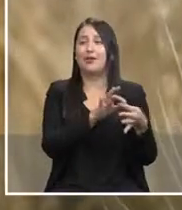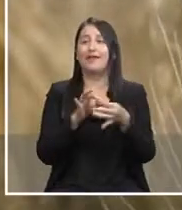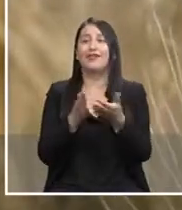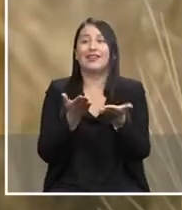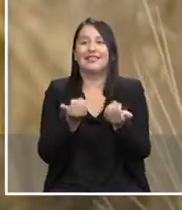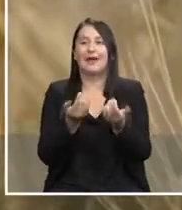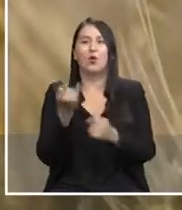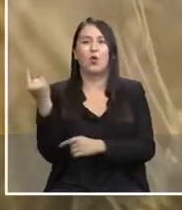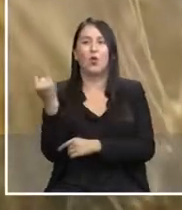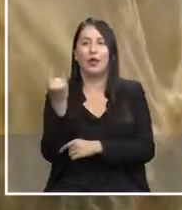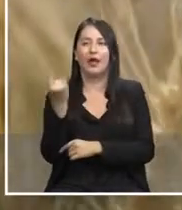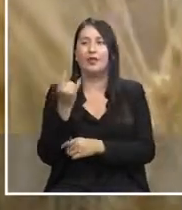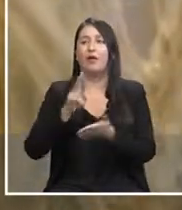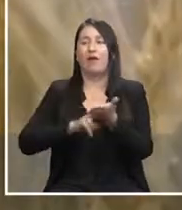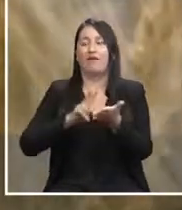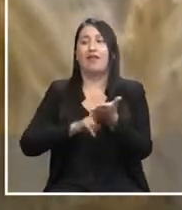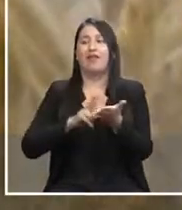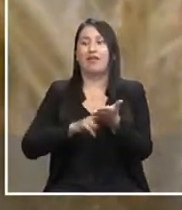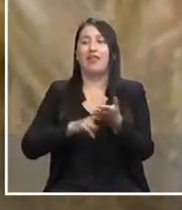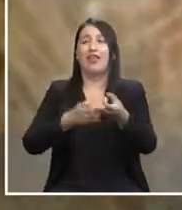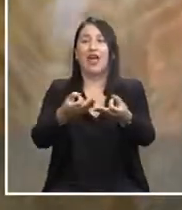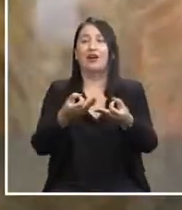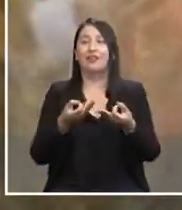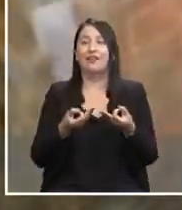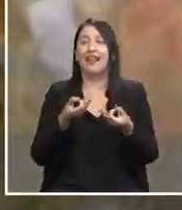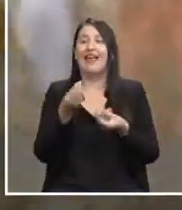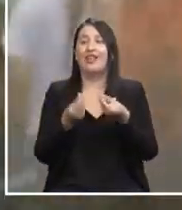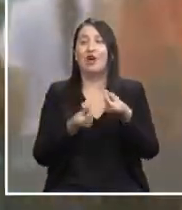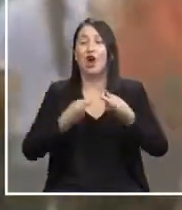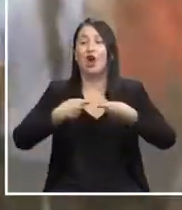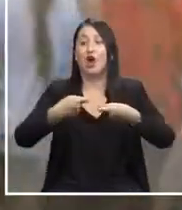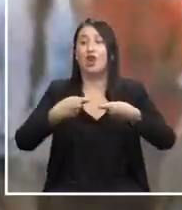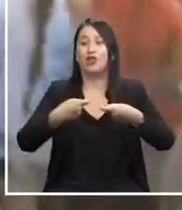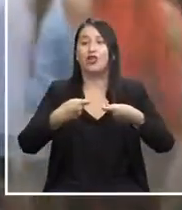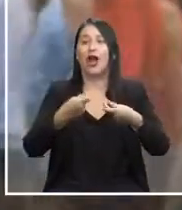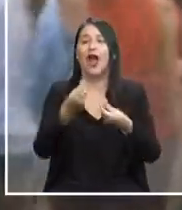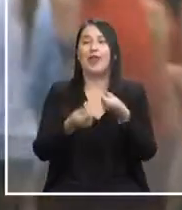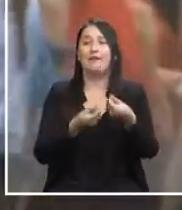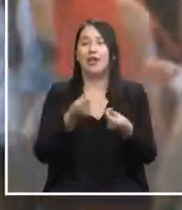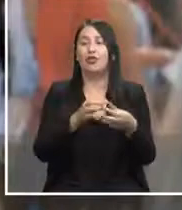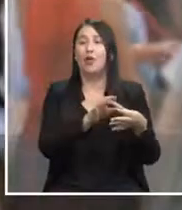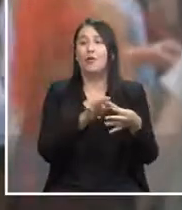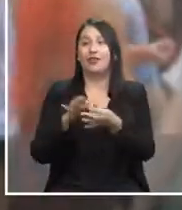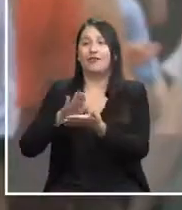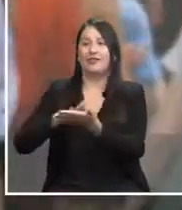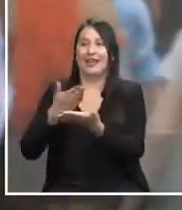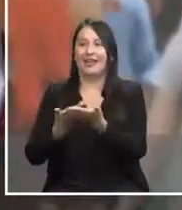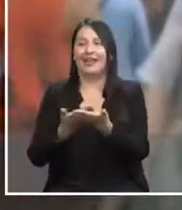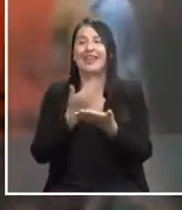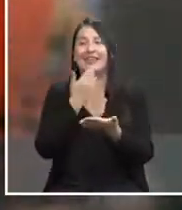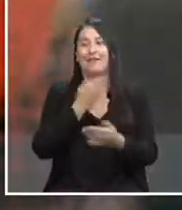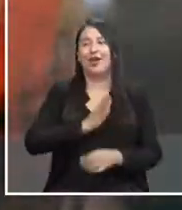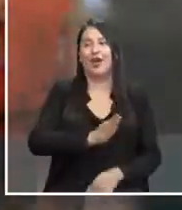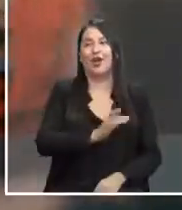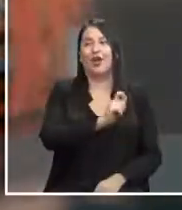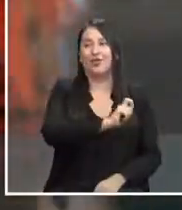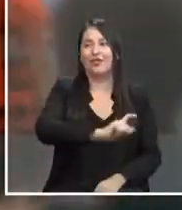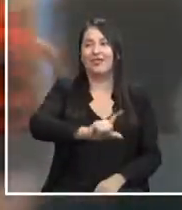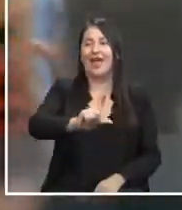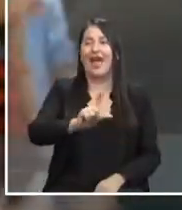necesitamos con urgencia una verdadera contabilidad de costos de los alimentos, tanto por razones de salud como de sostenibilidad